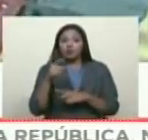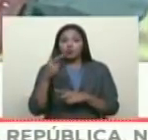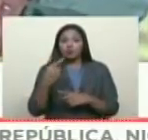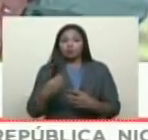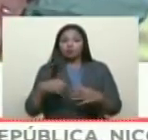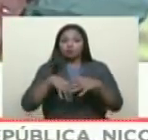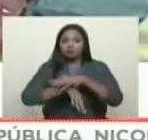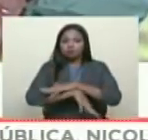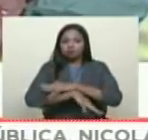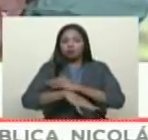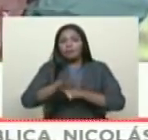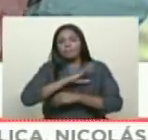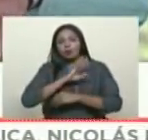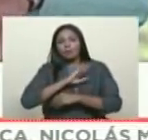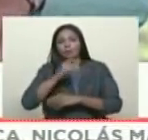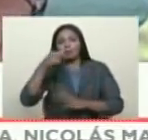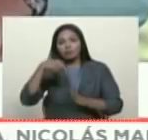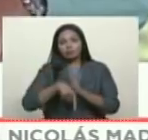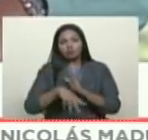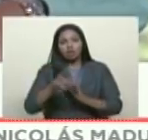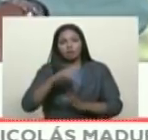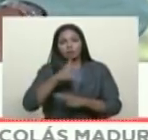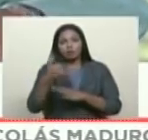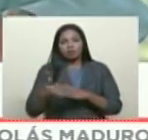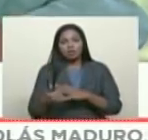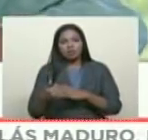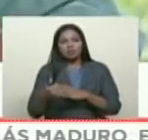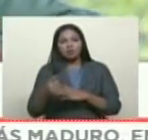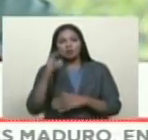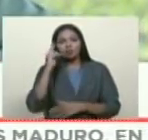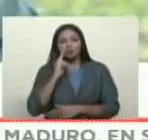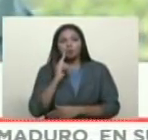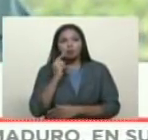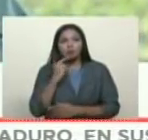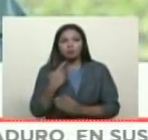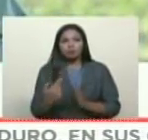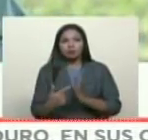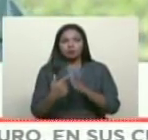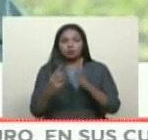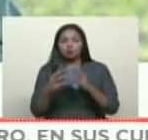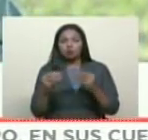raíces profundas en el Proyecto Nacional Simón Bolívar y en el legado